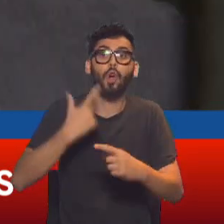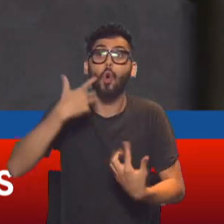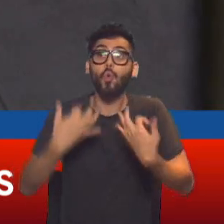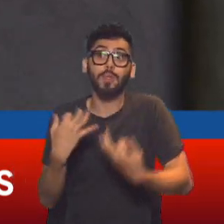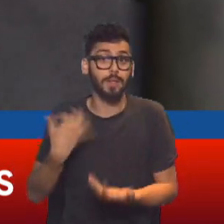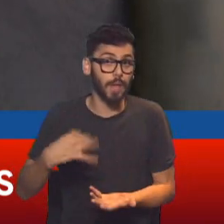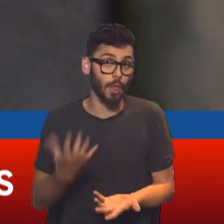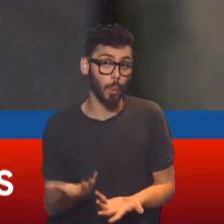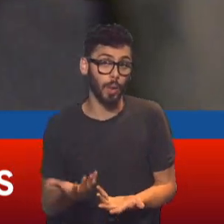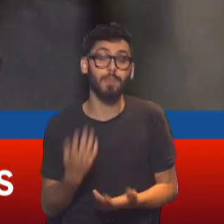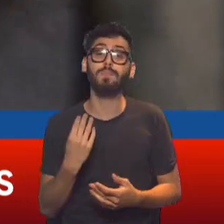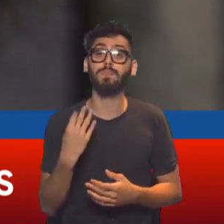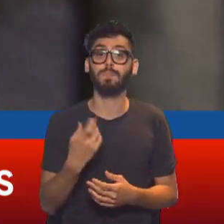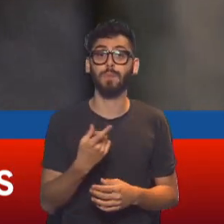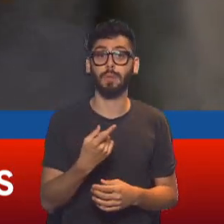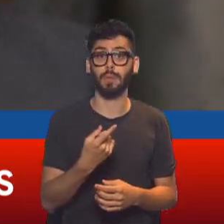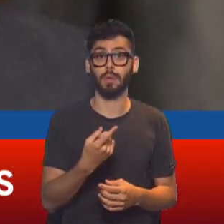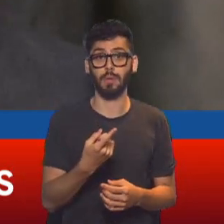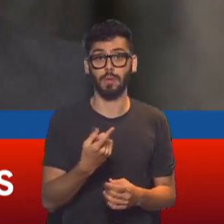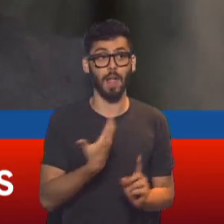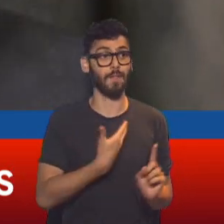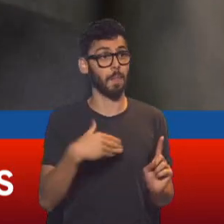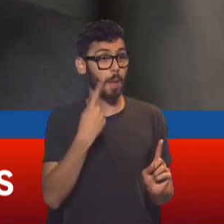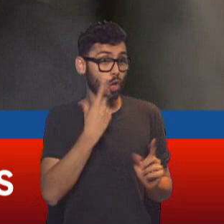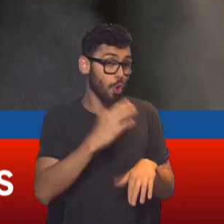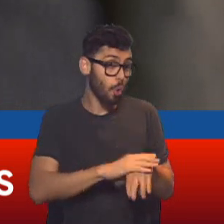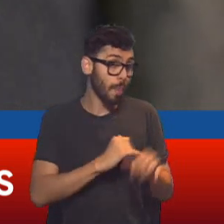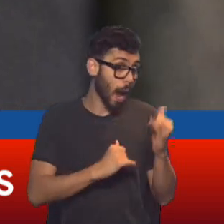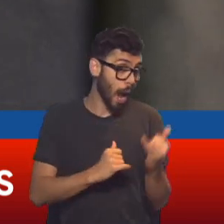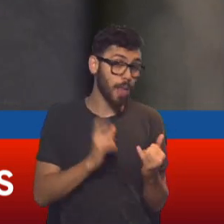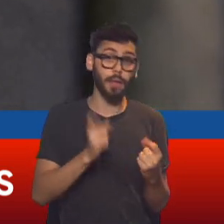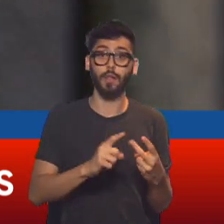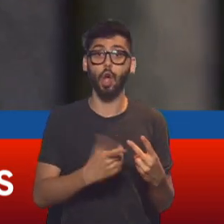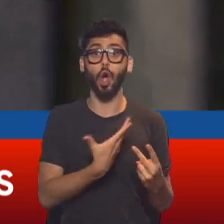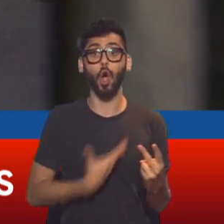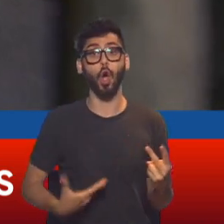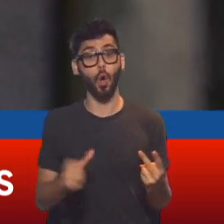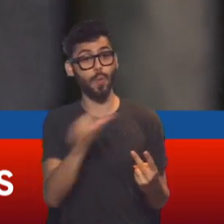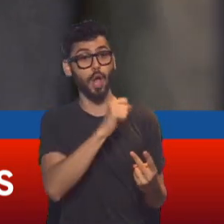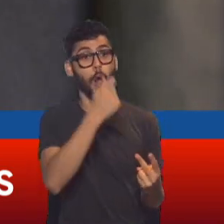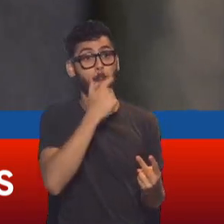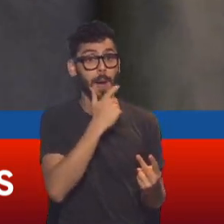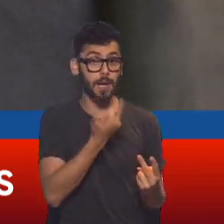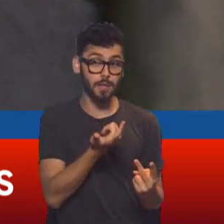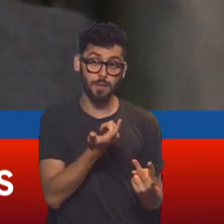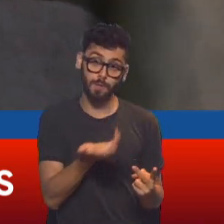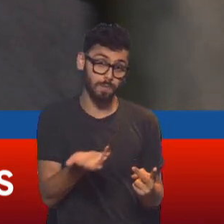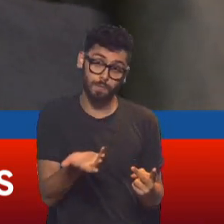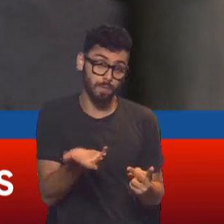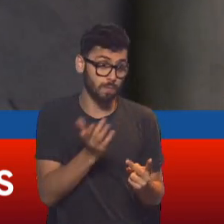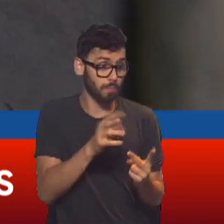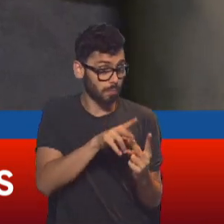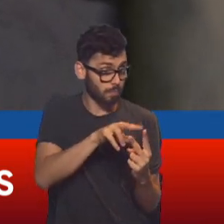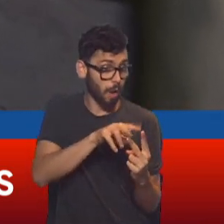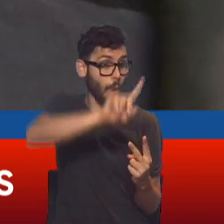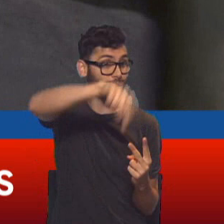dejamos de ver que tanto la responsabilidad del FMI con la responsabilidad del gobierno de la administración de Mauricio Macri ha generado